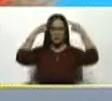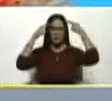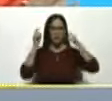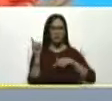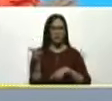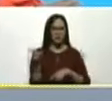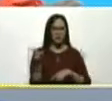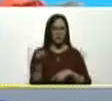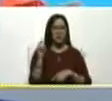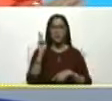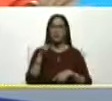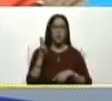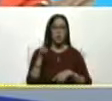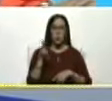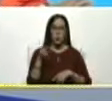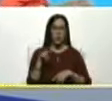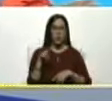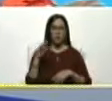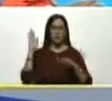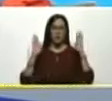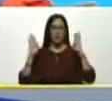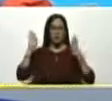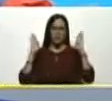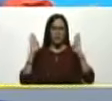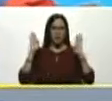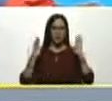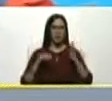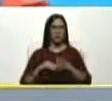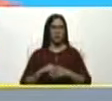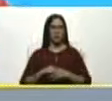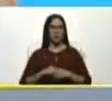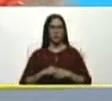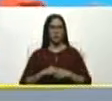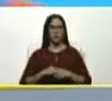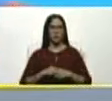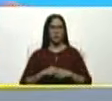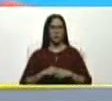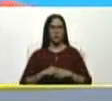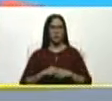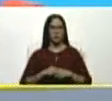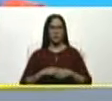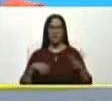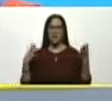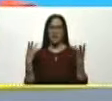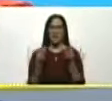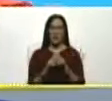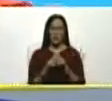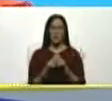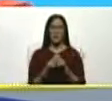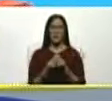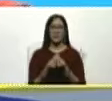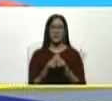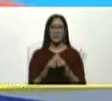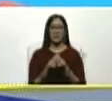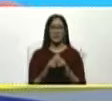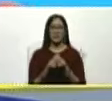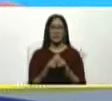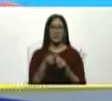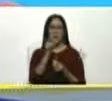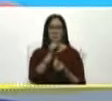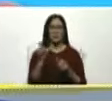que jamás había sido candidato ni a la Junta de Condominio donde vivía.